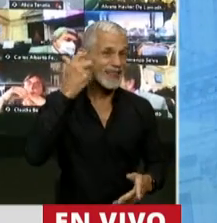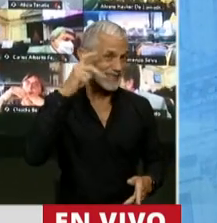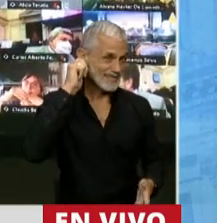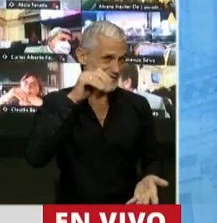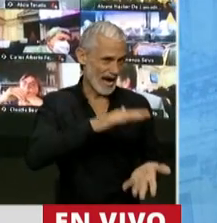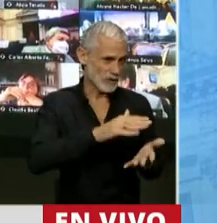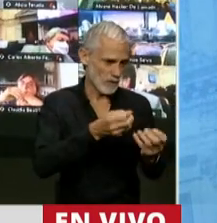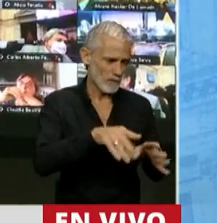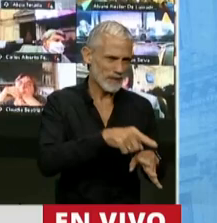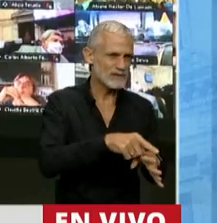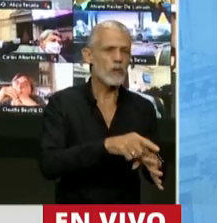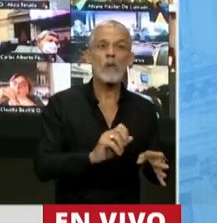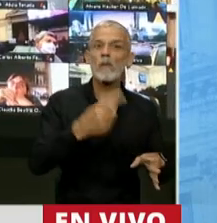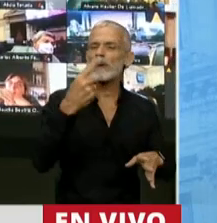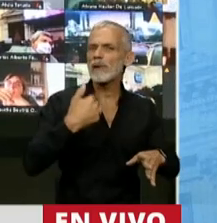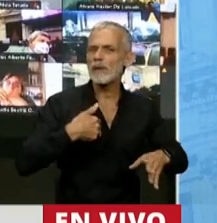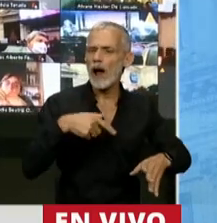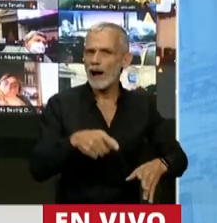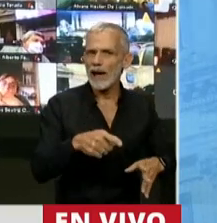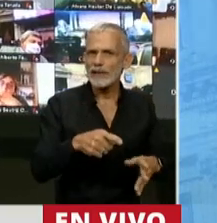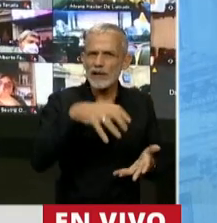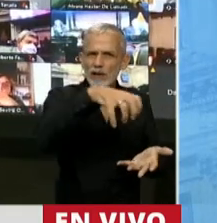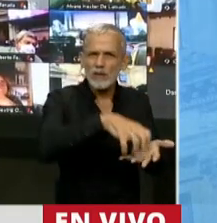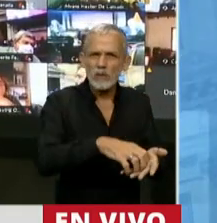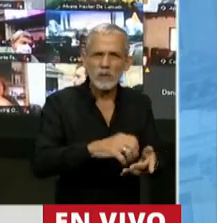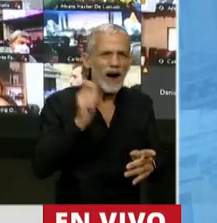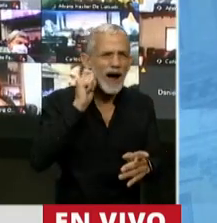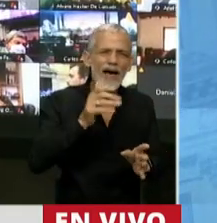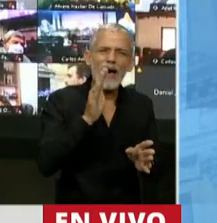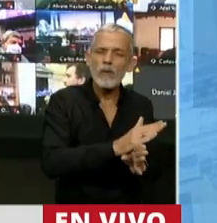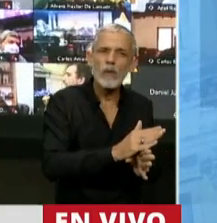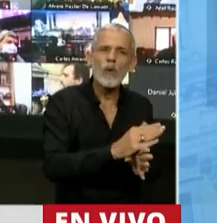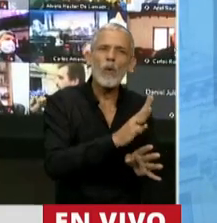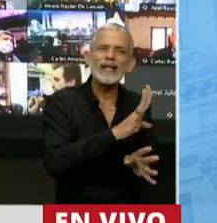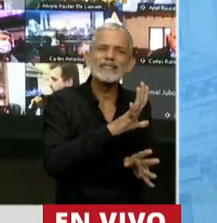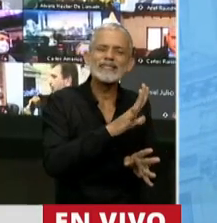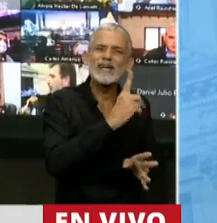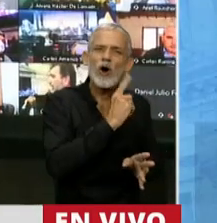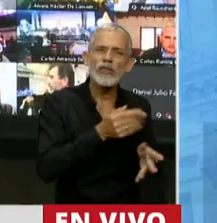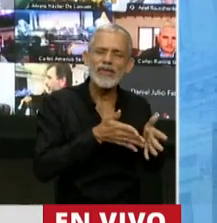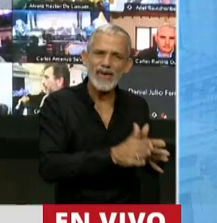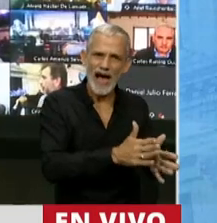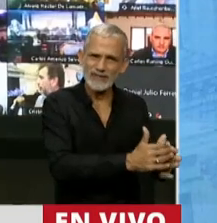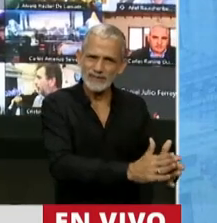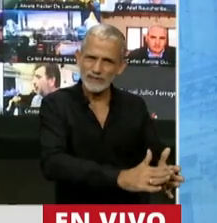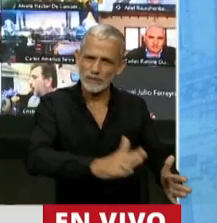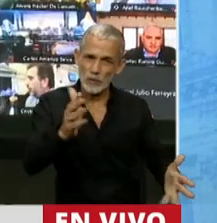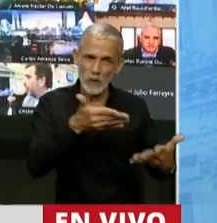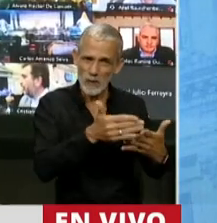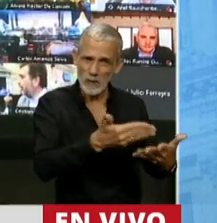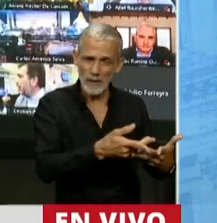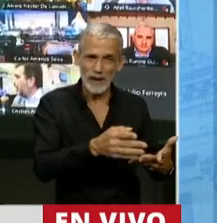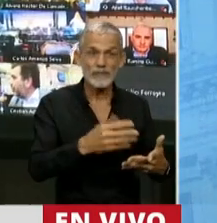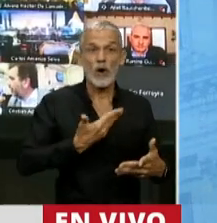pero que ha hecho por primera vez en la Argentina los centros de primera infancia, que es a partir de los 45. Un gobierno que decía que venía a